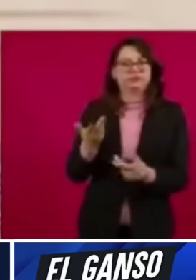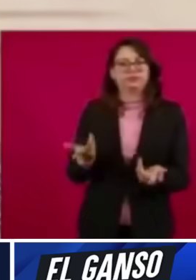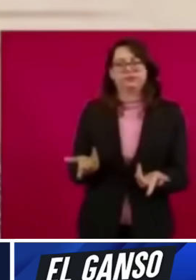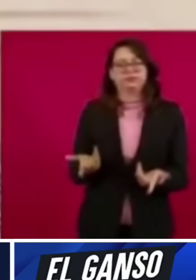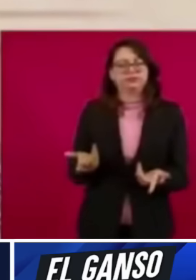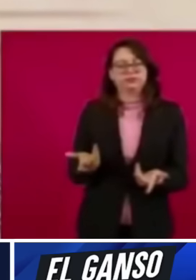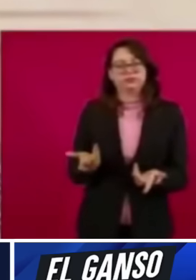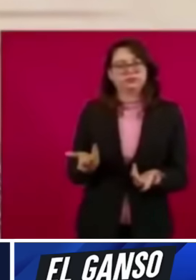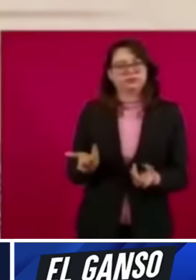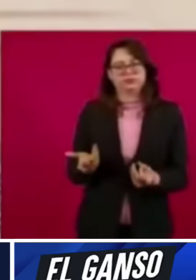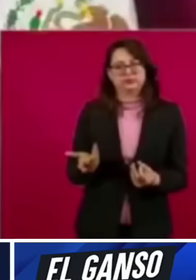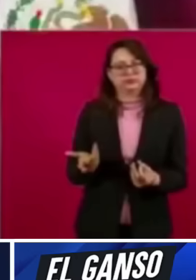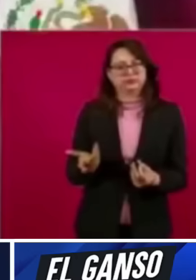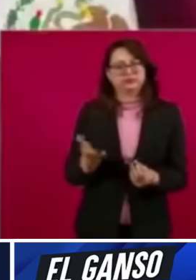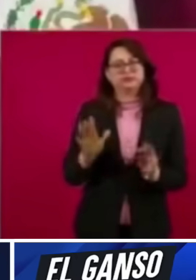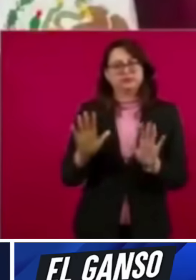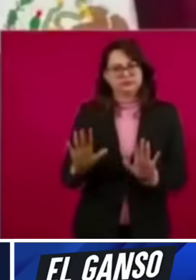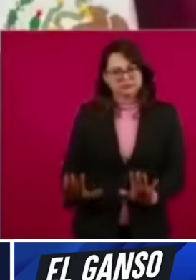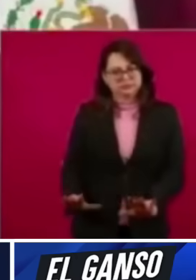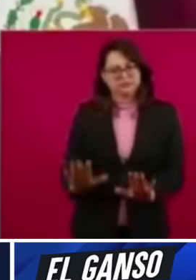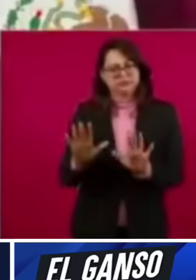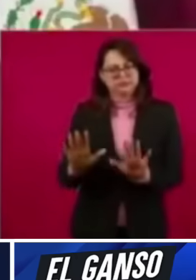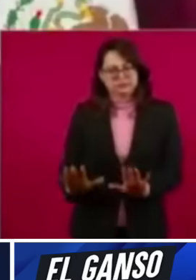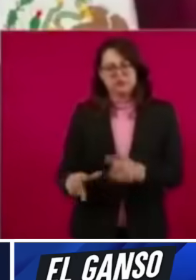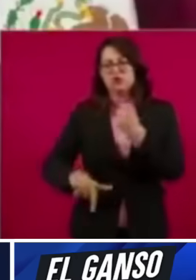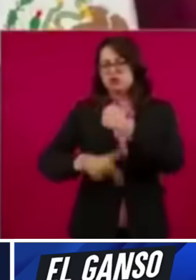definitiva, que se dé tiempo